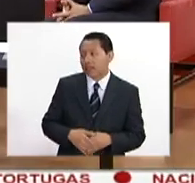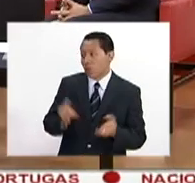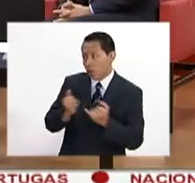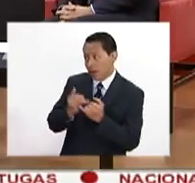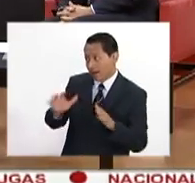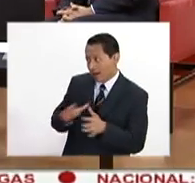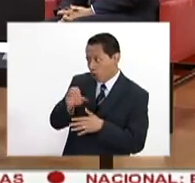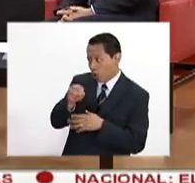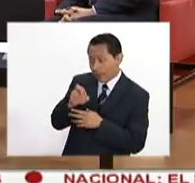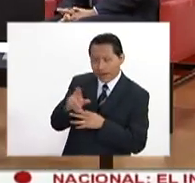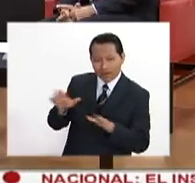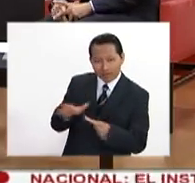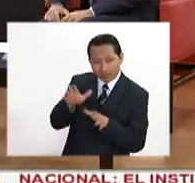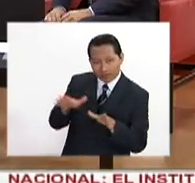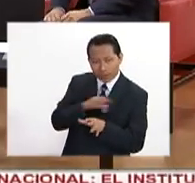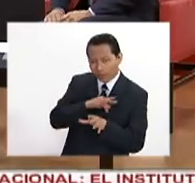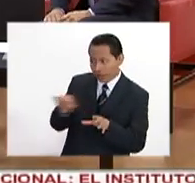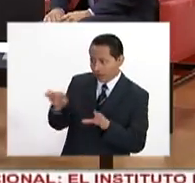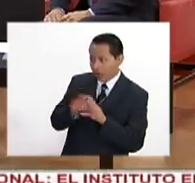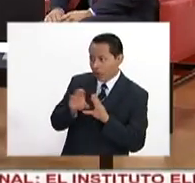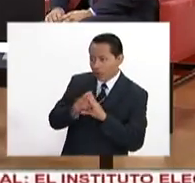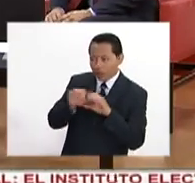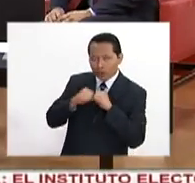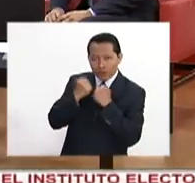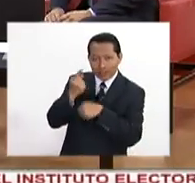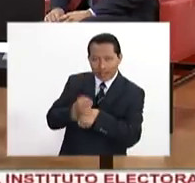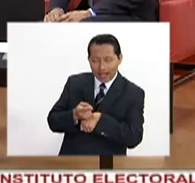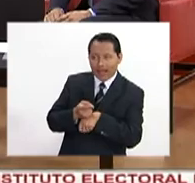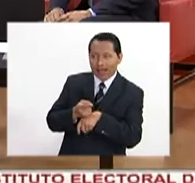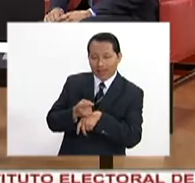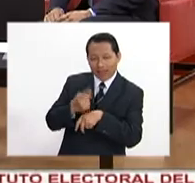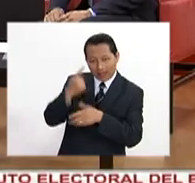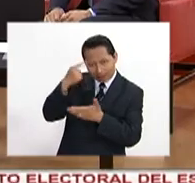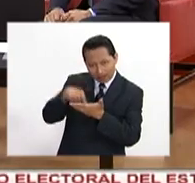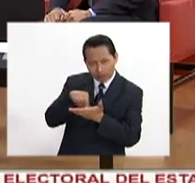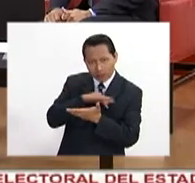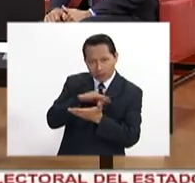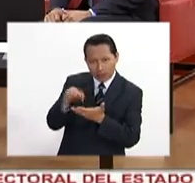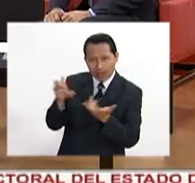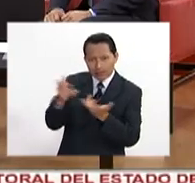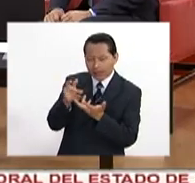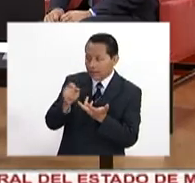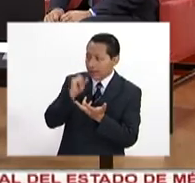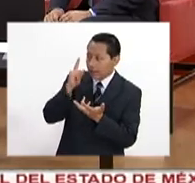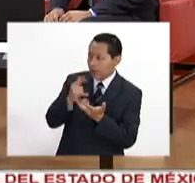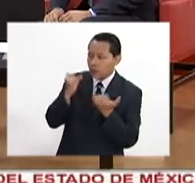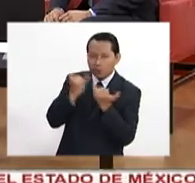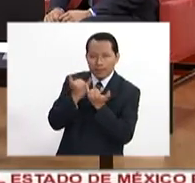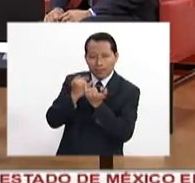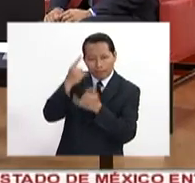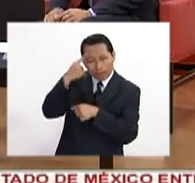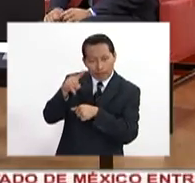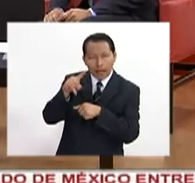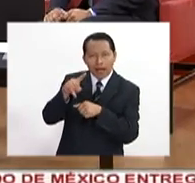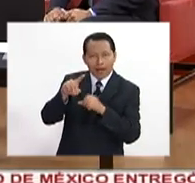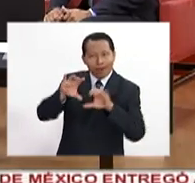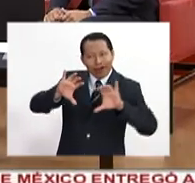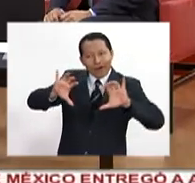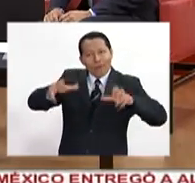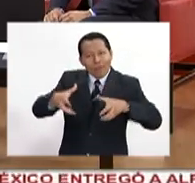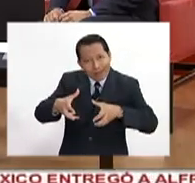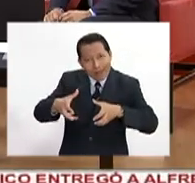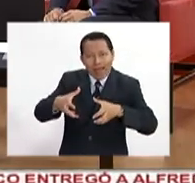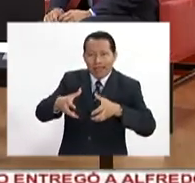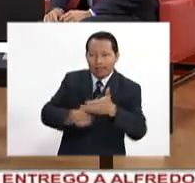como decía Omar, a la sociedad, a la posibilidad de hacer algo también por su comunidad, por su ciudad y